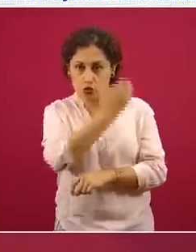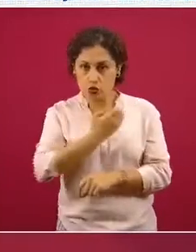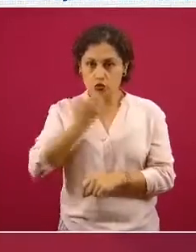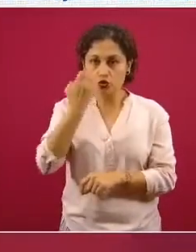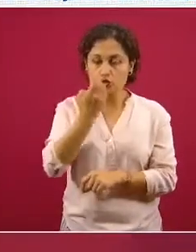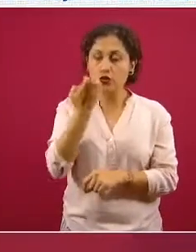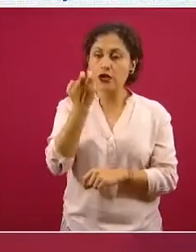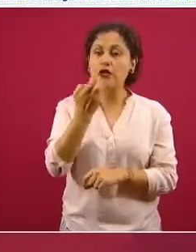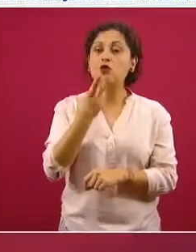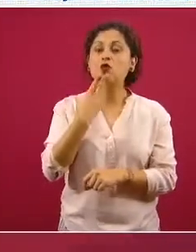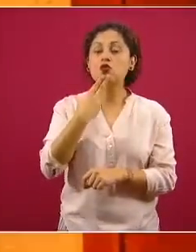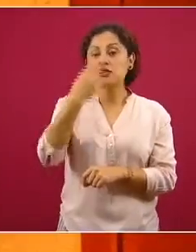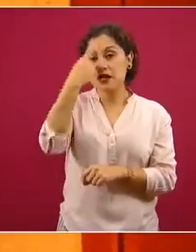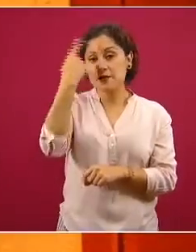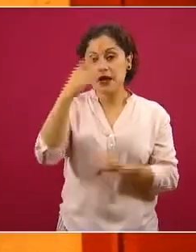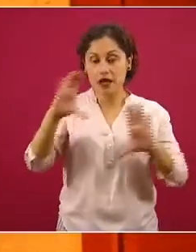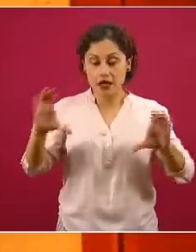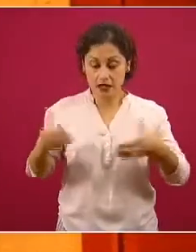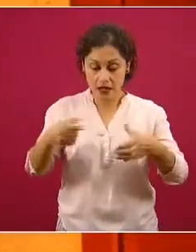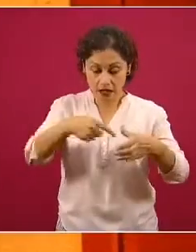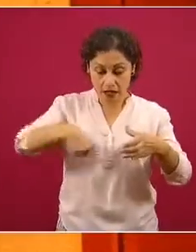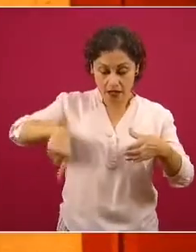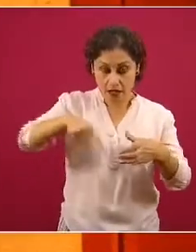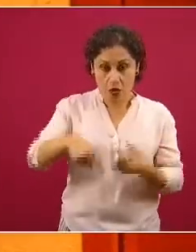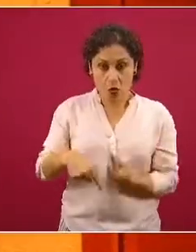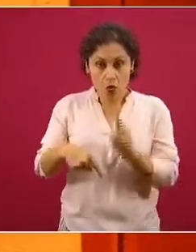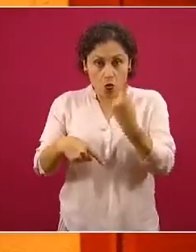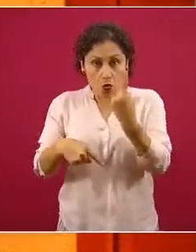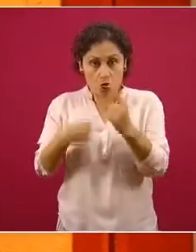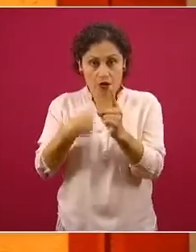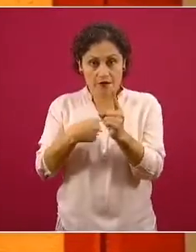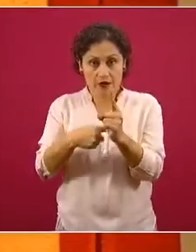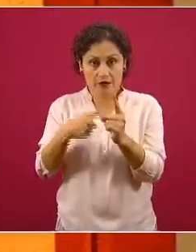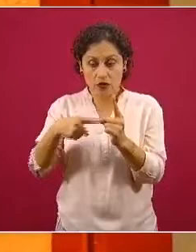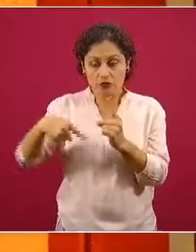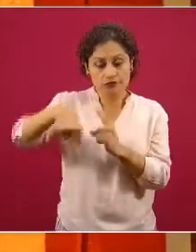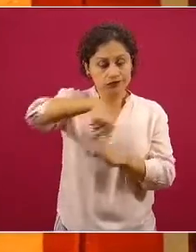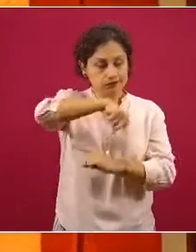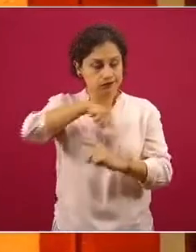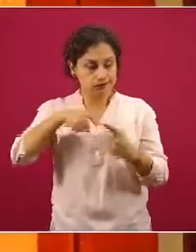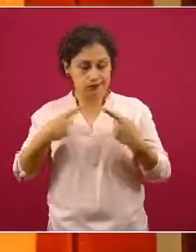prevención en las comunidades locales. Pero cuando ya se suman muchos,